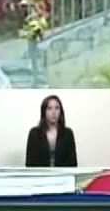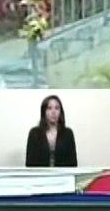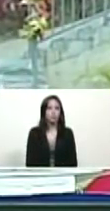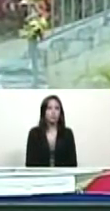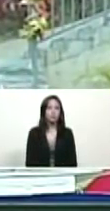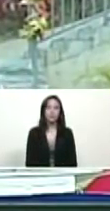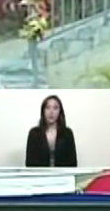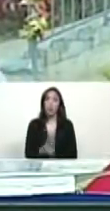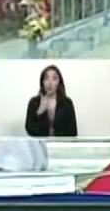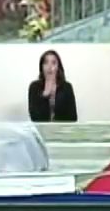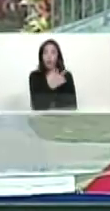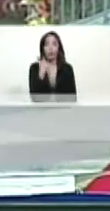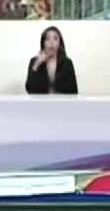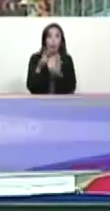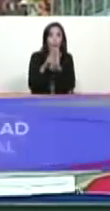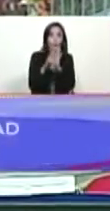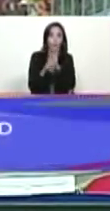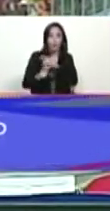a los vecinos